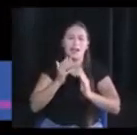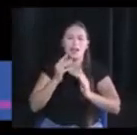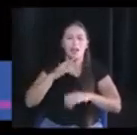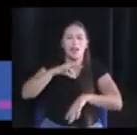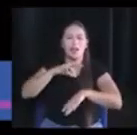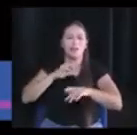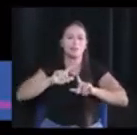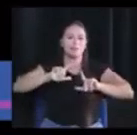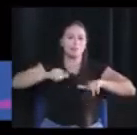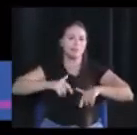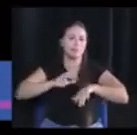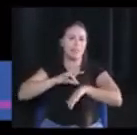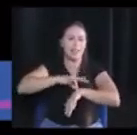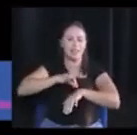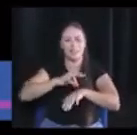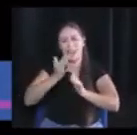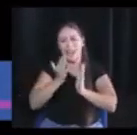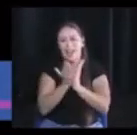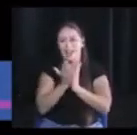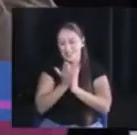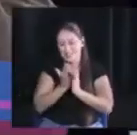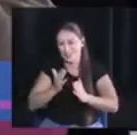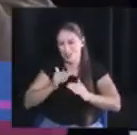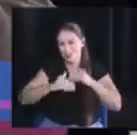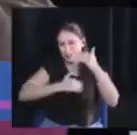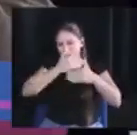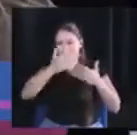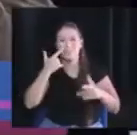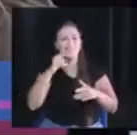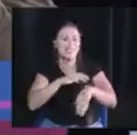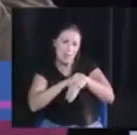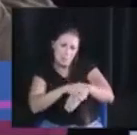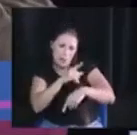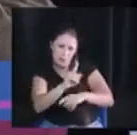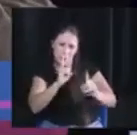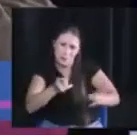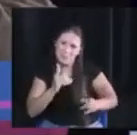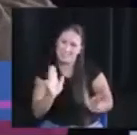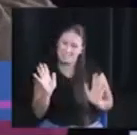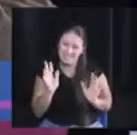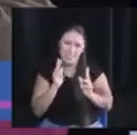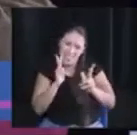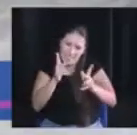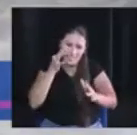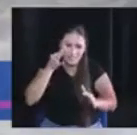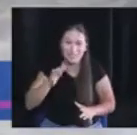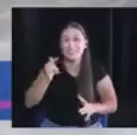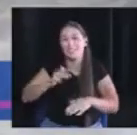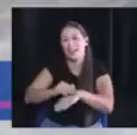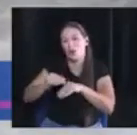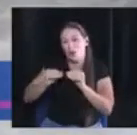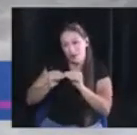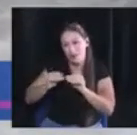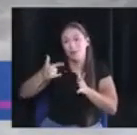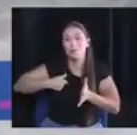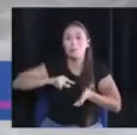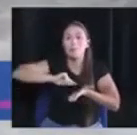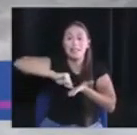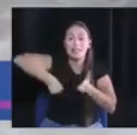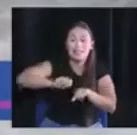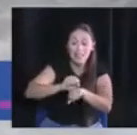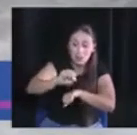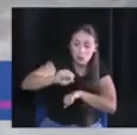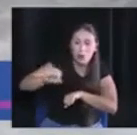Y amigo tuyo, sencillita, Leandro, sencillita. Y querido compañero, además, y el que me firmó el título. Eso también lo tengo